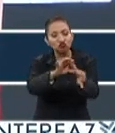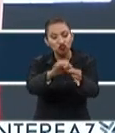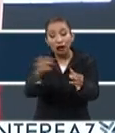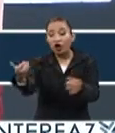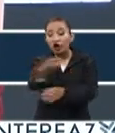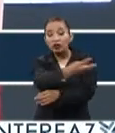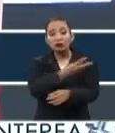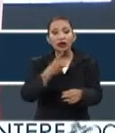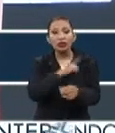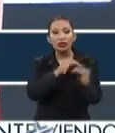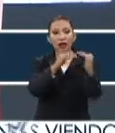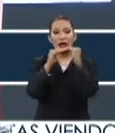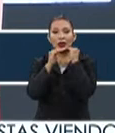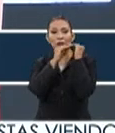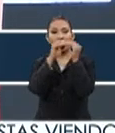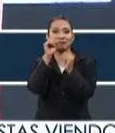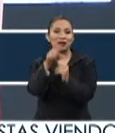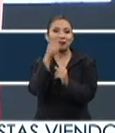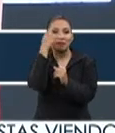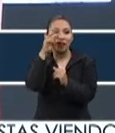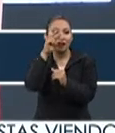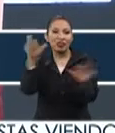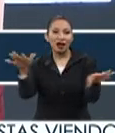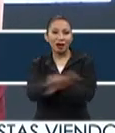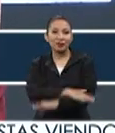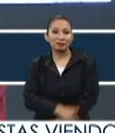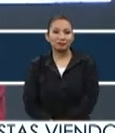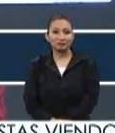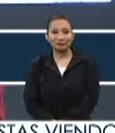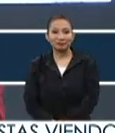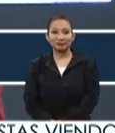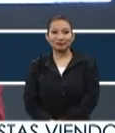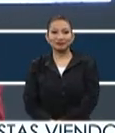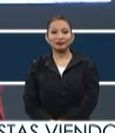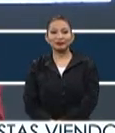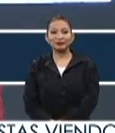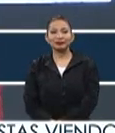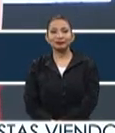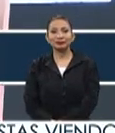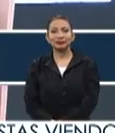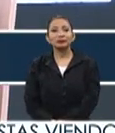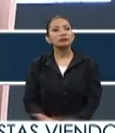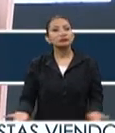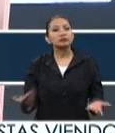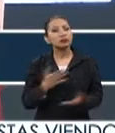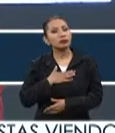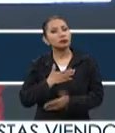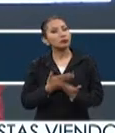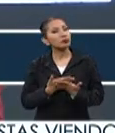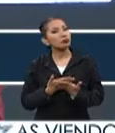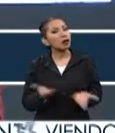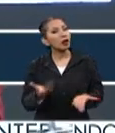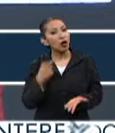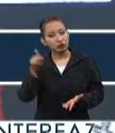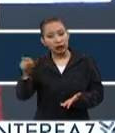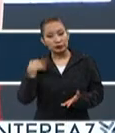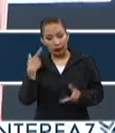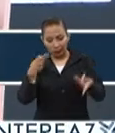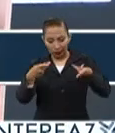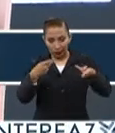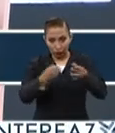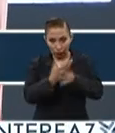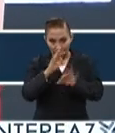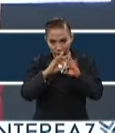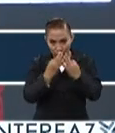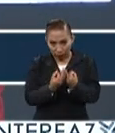tres tienen que estar en el mismo barco para verdaderamente lograr un cambio. Claro. Y bueno, ahora también están instrumentando una